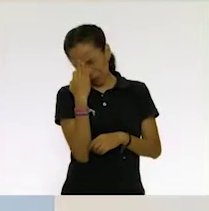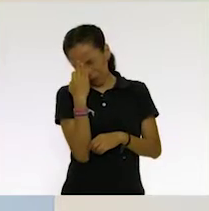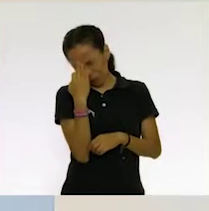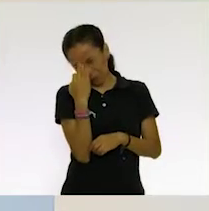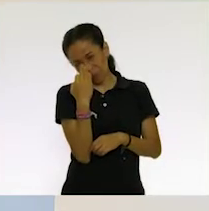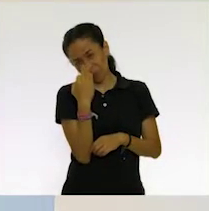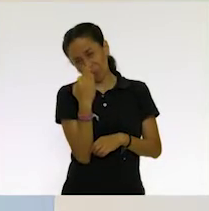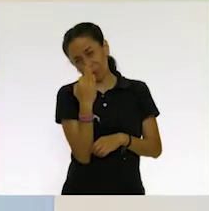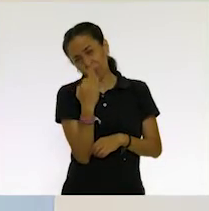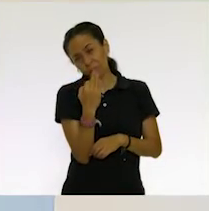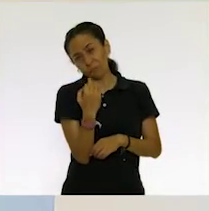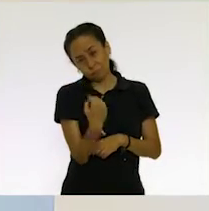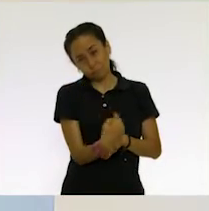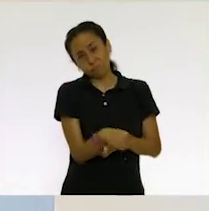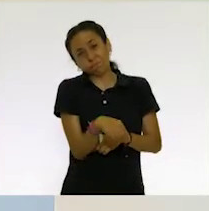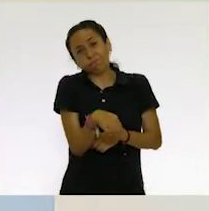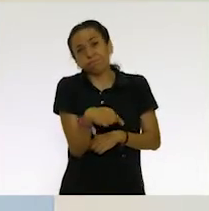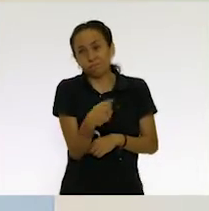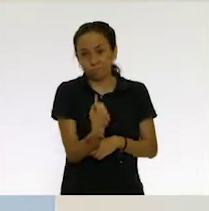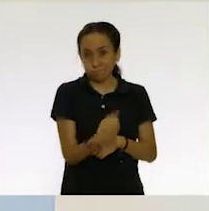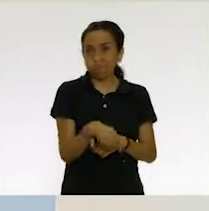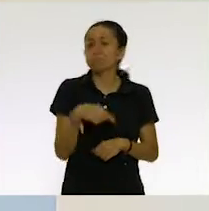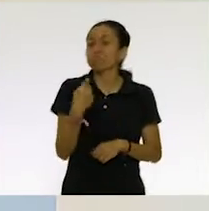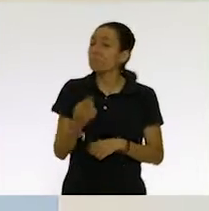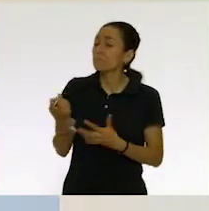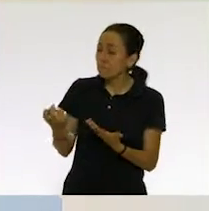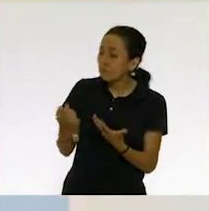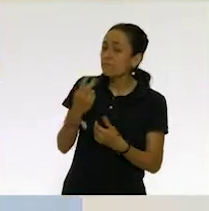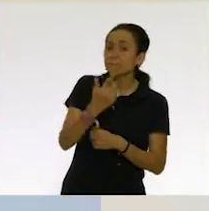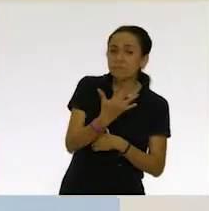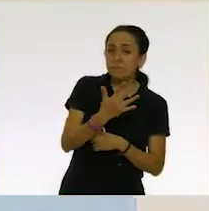Muchísimo. De 5 a 7 meses.